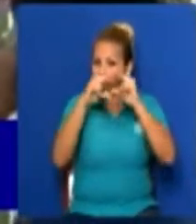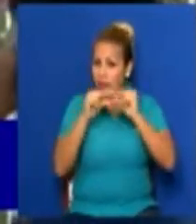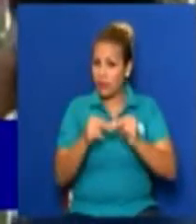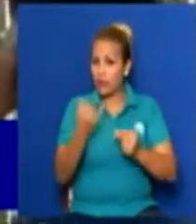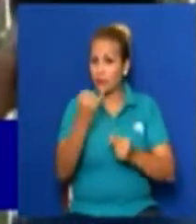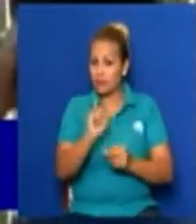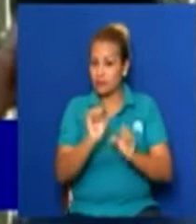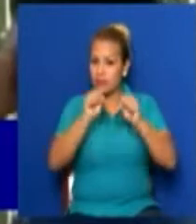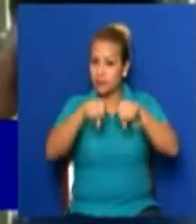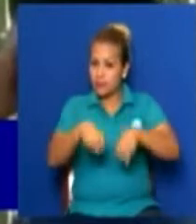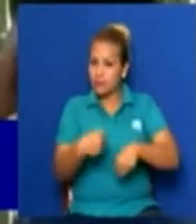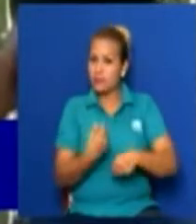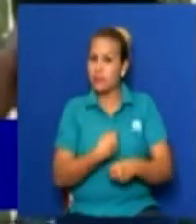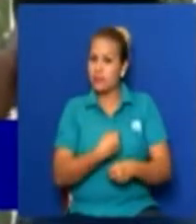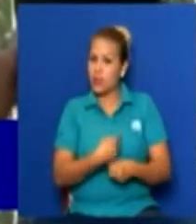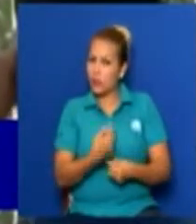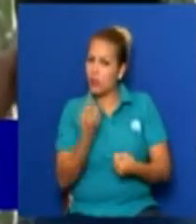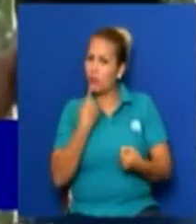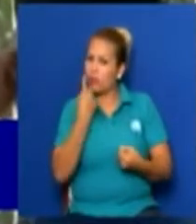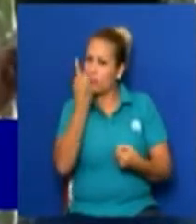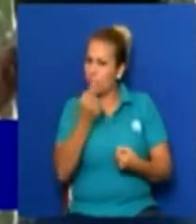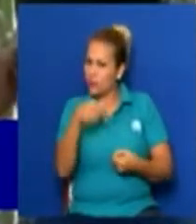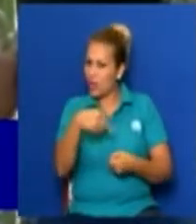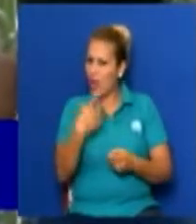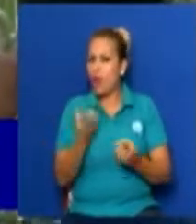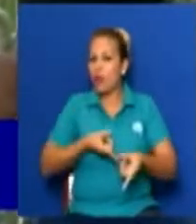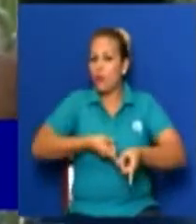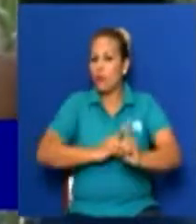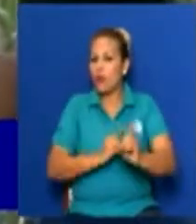podemos decir que hay igualdad de remuneración,